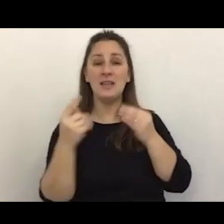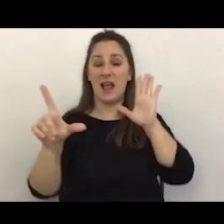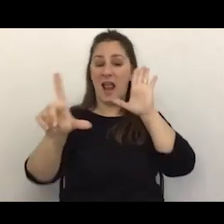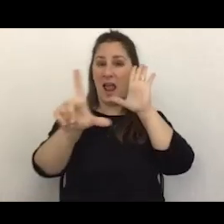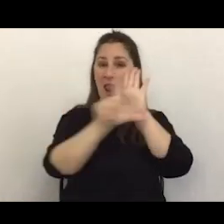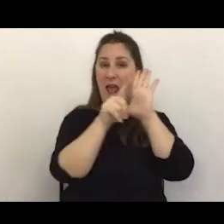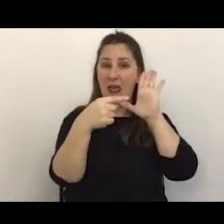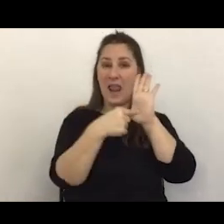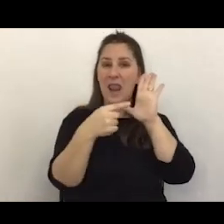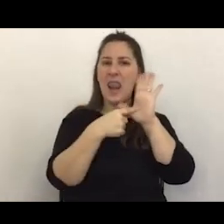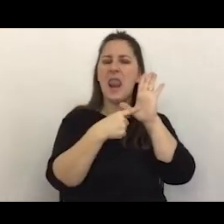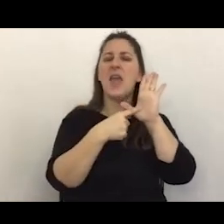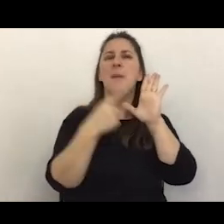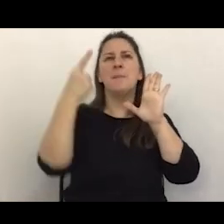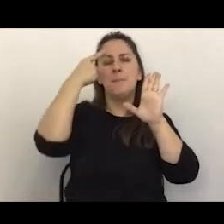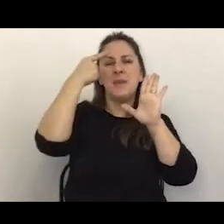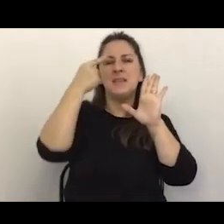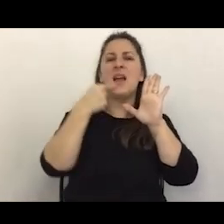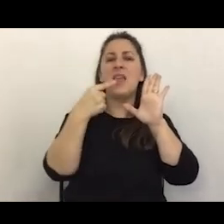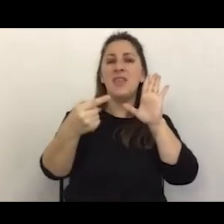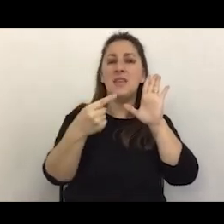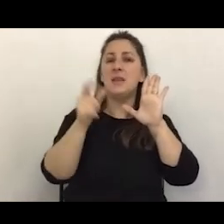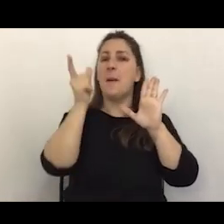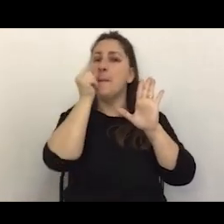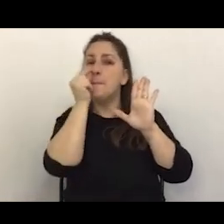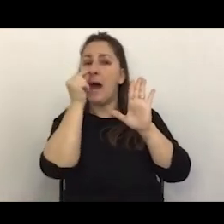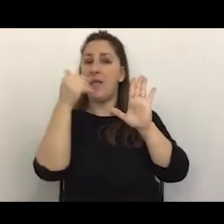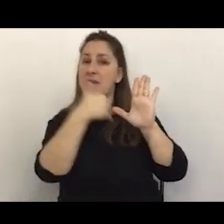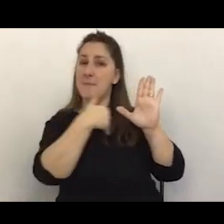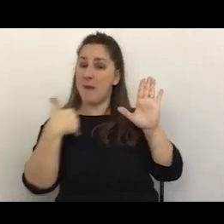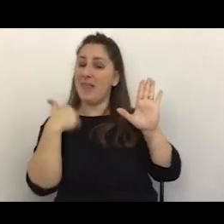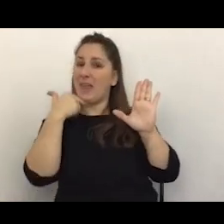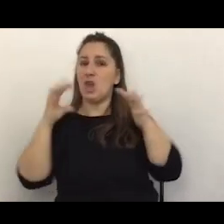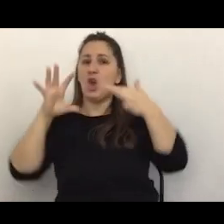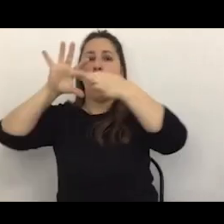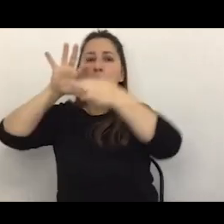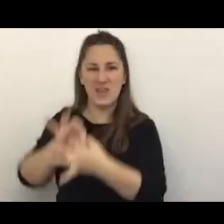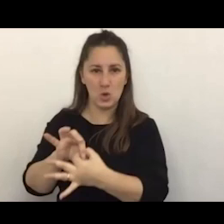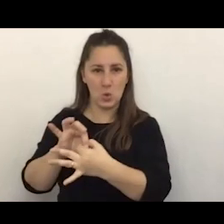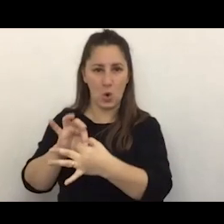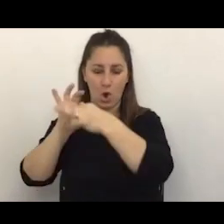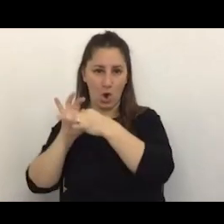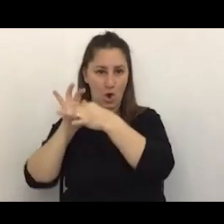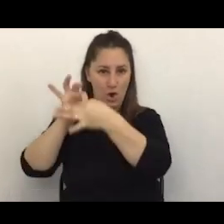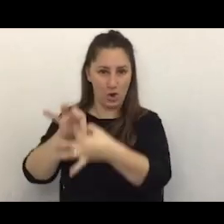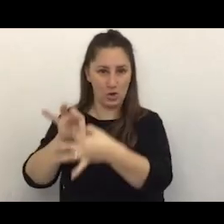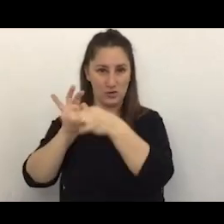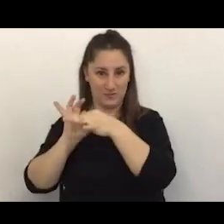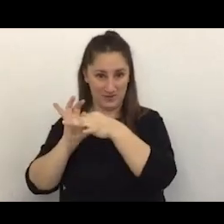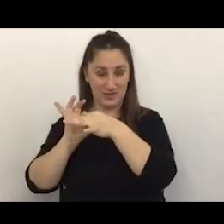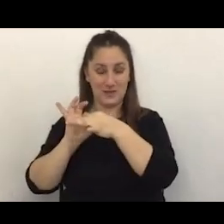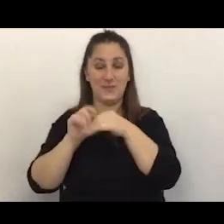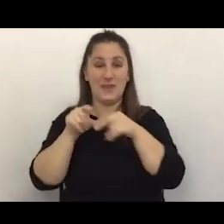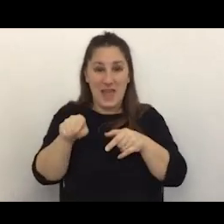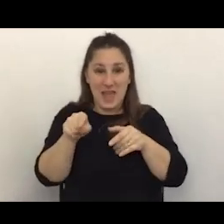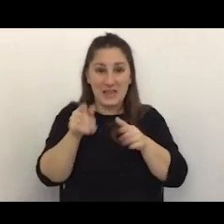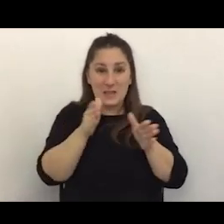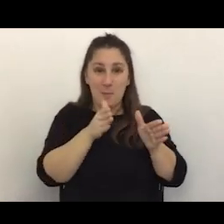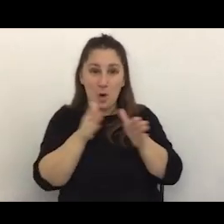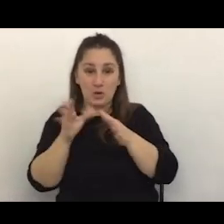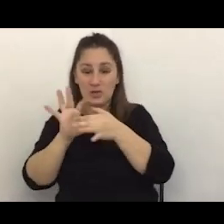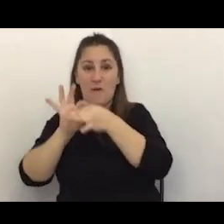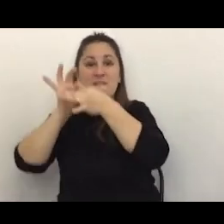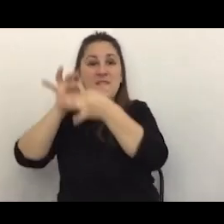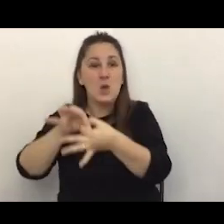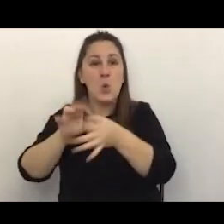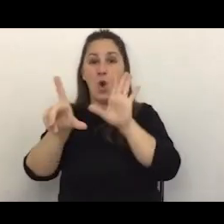de vincular a los progenitores con sus hijos. O sea, este proceso de vinculación